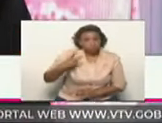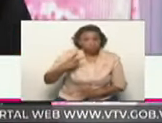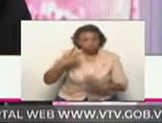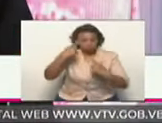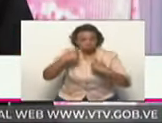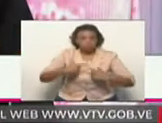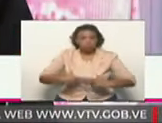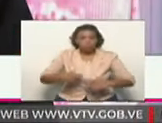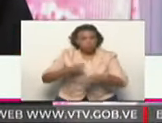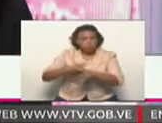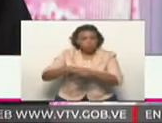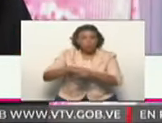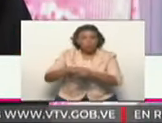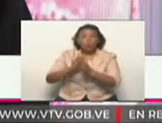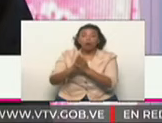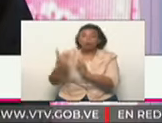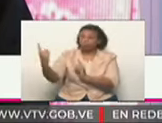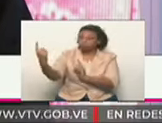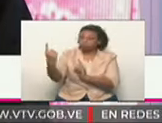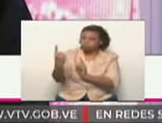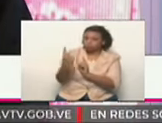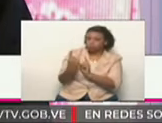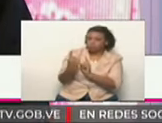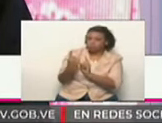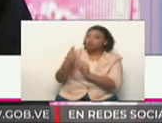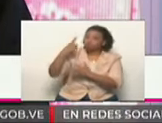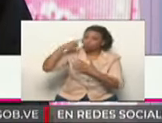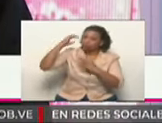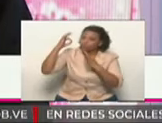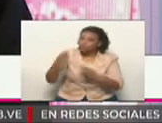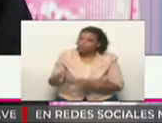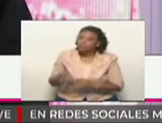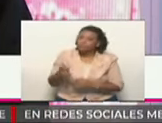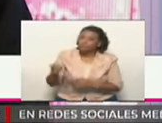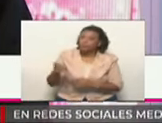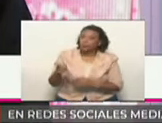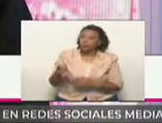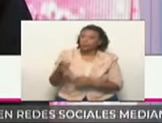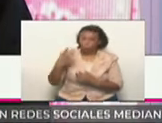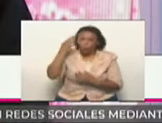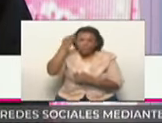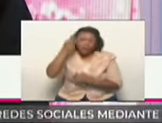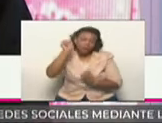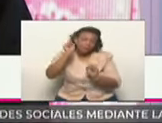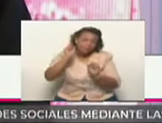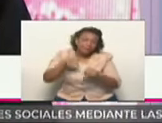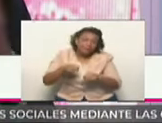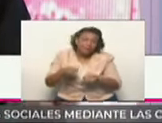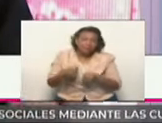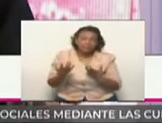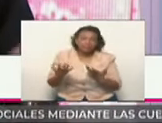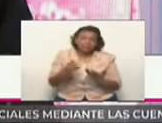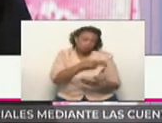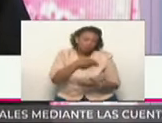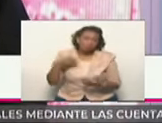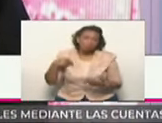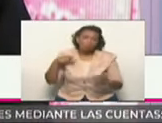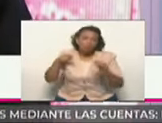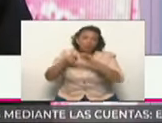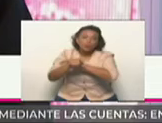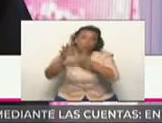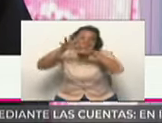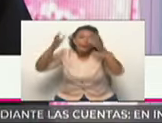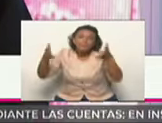Yo dije algo cuando regresé, y lo creo, porque nosotros pertenecemos a ese